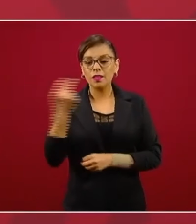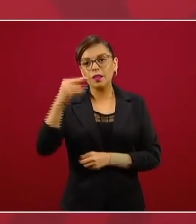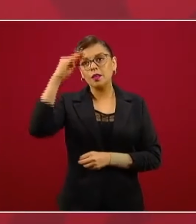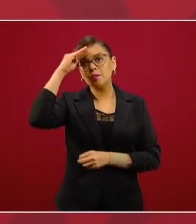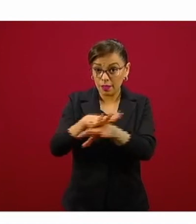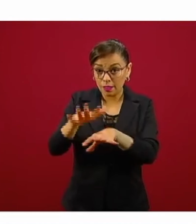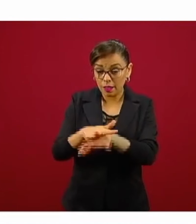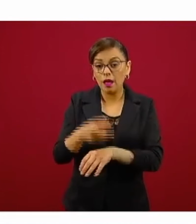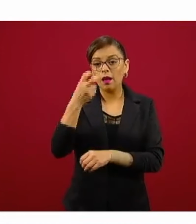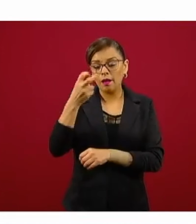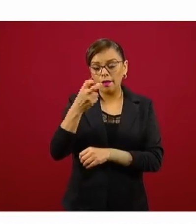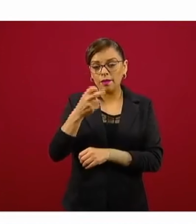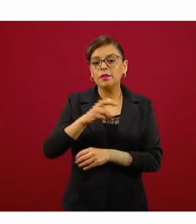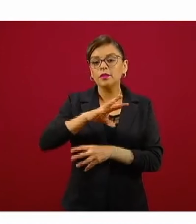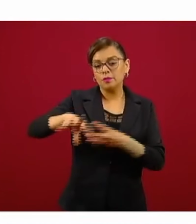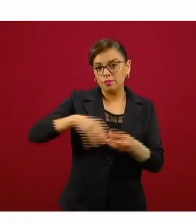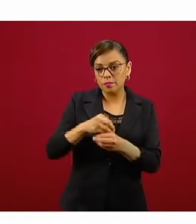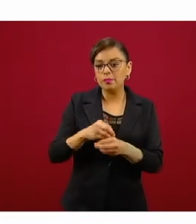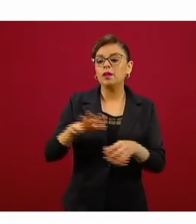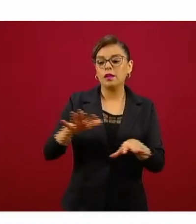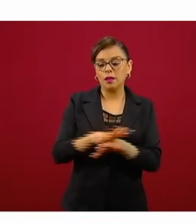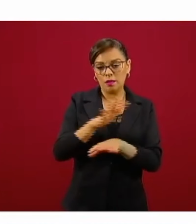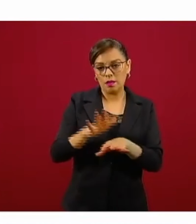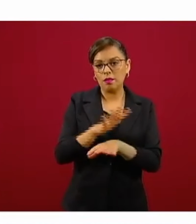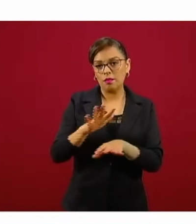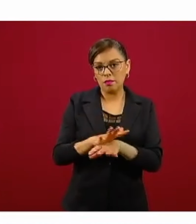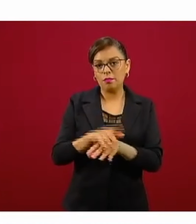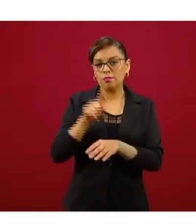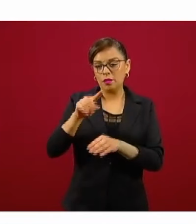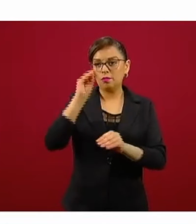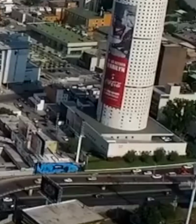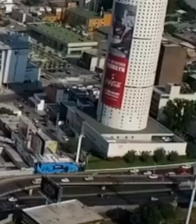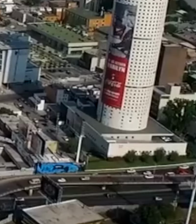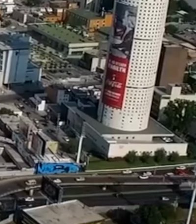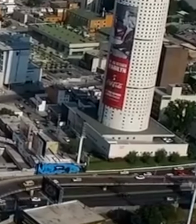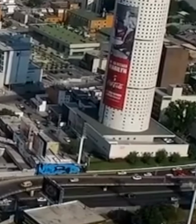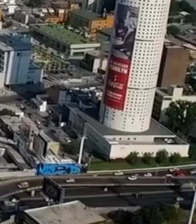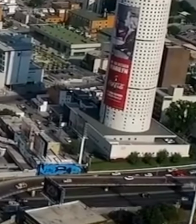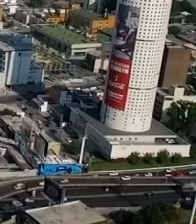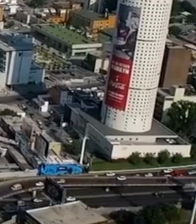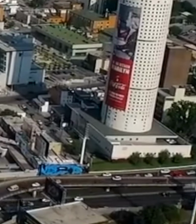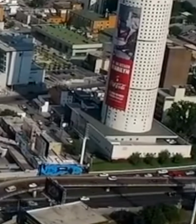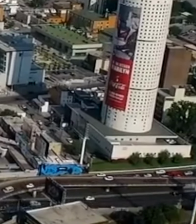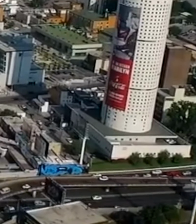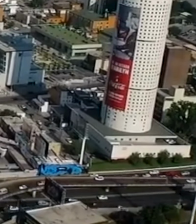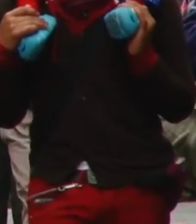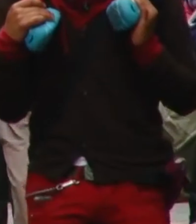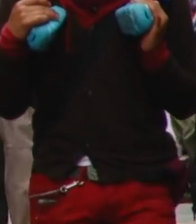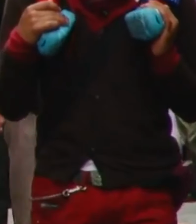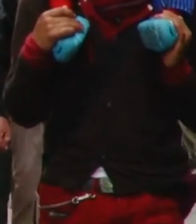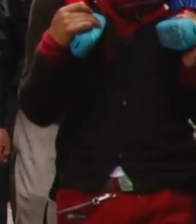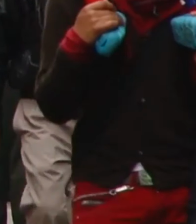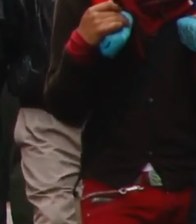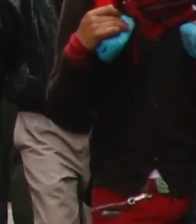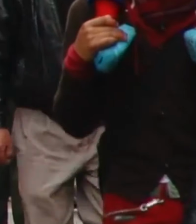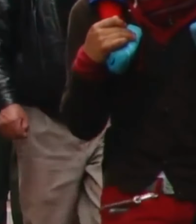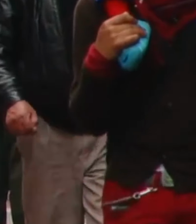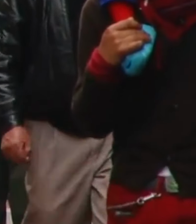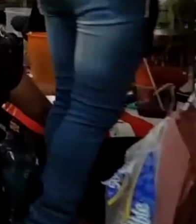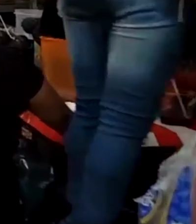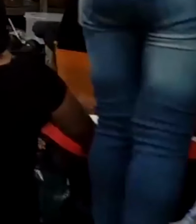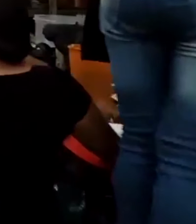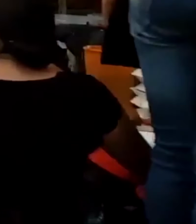sistema de semáforo por ciertas regiones. Esto quiere decir que habrá unos municipios que no se recuperen del todo y para esto serán los semáforos que